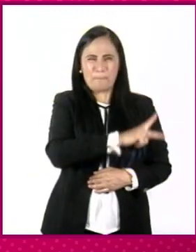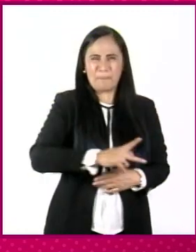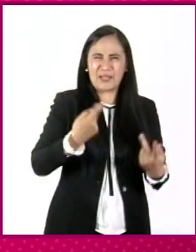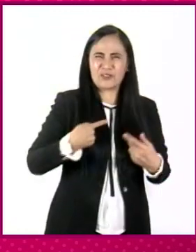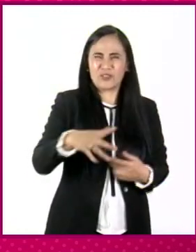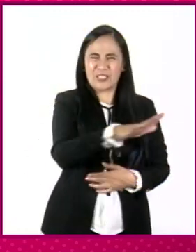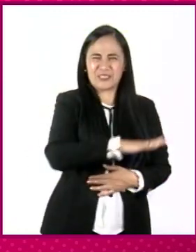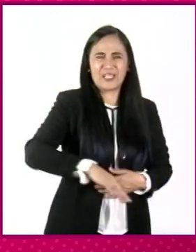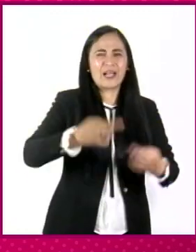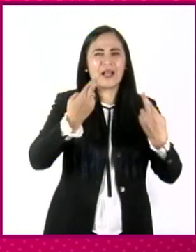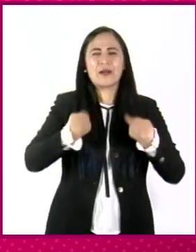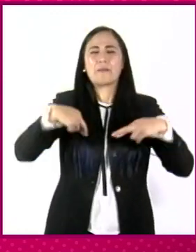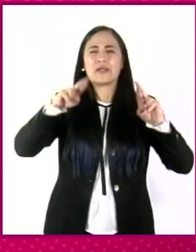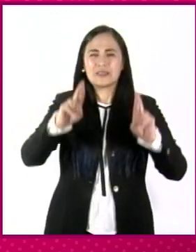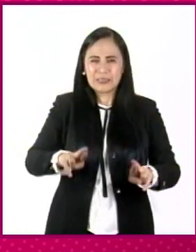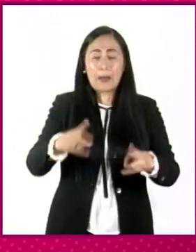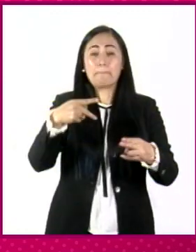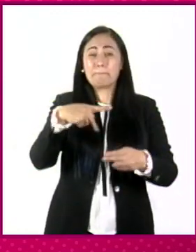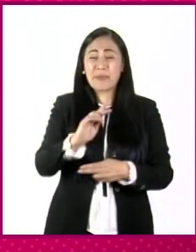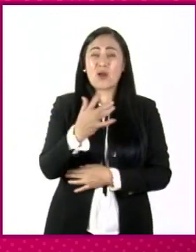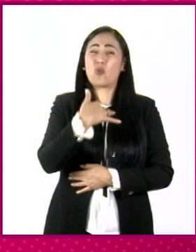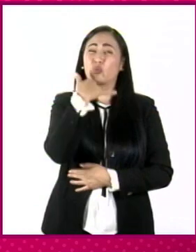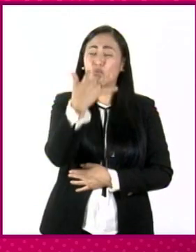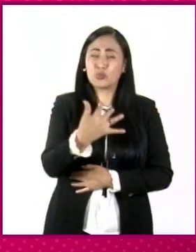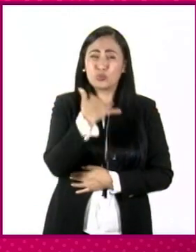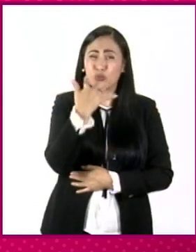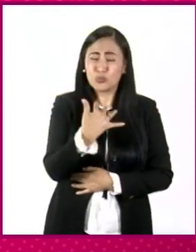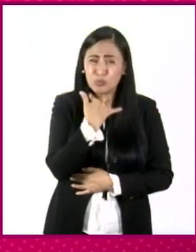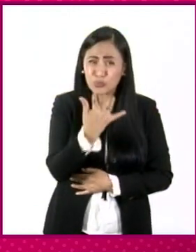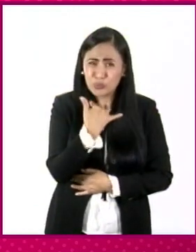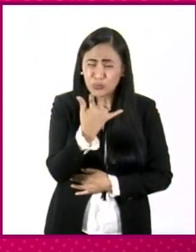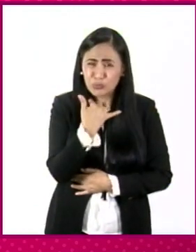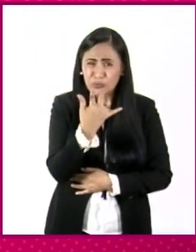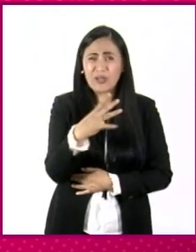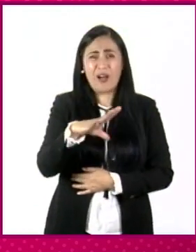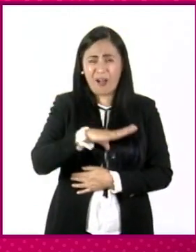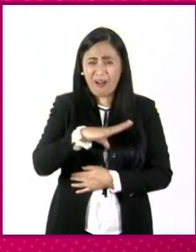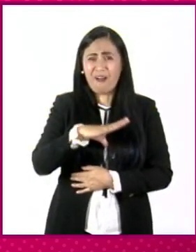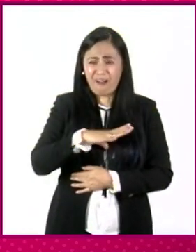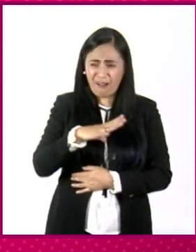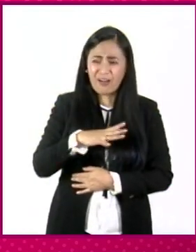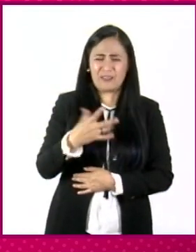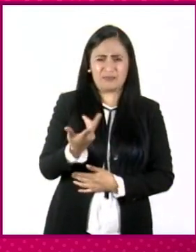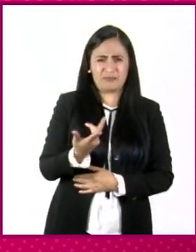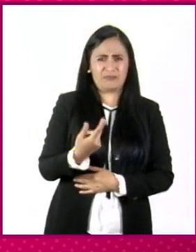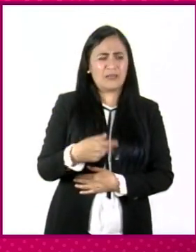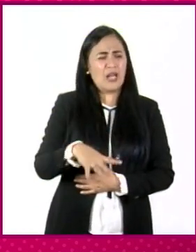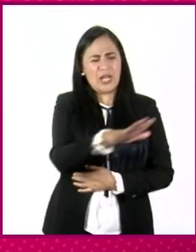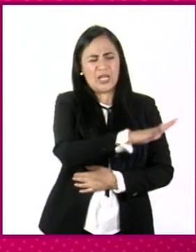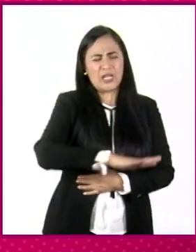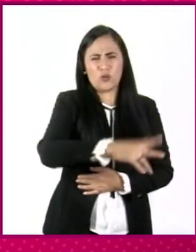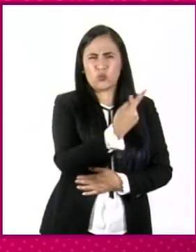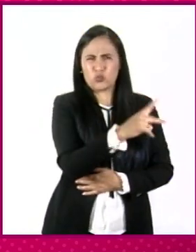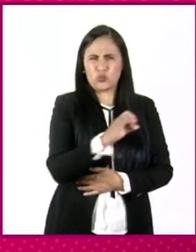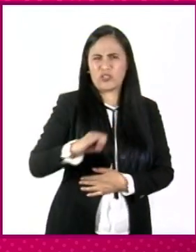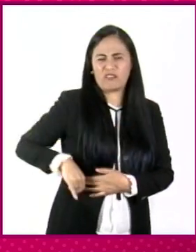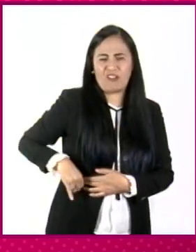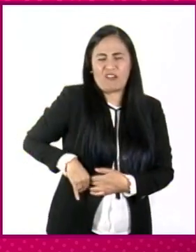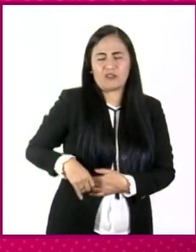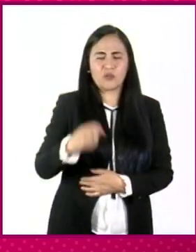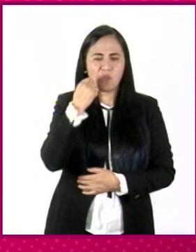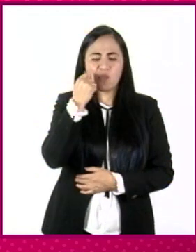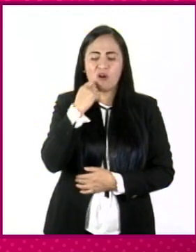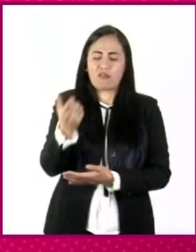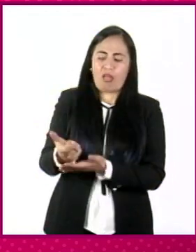que la corrupción interviene, digamos, en los intereses generales, pues desde luego